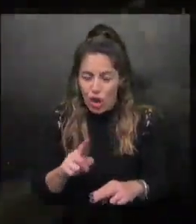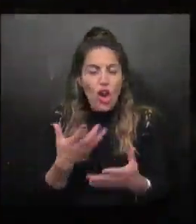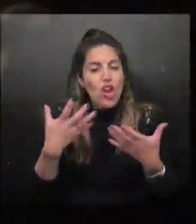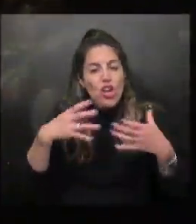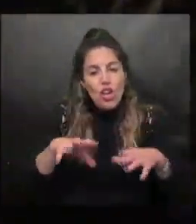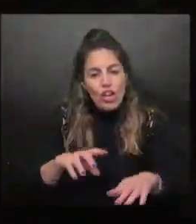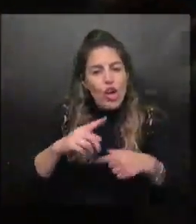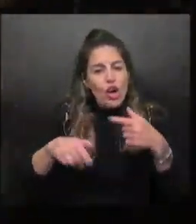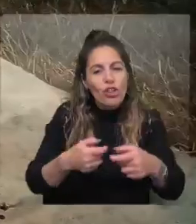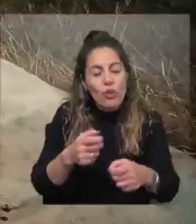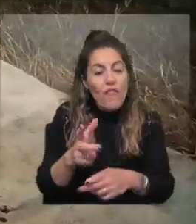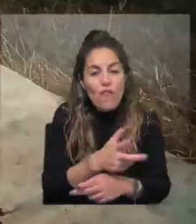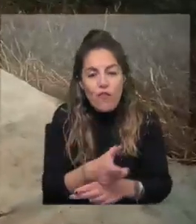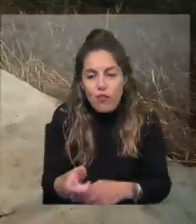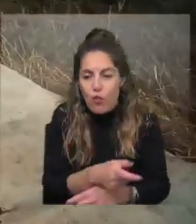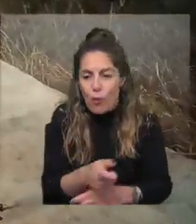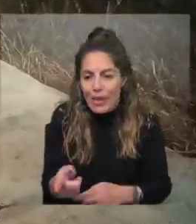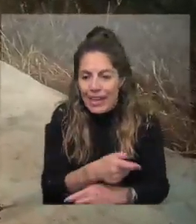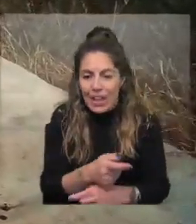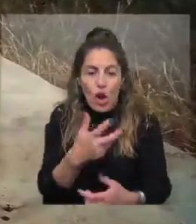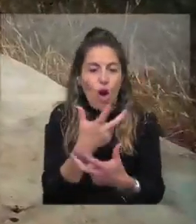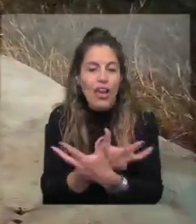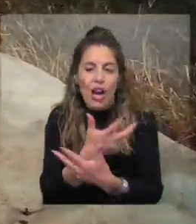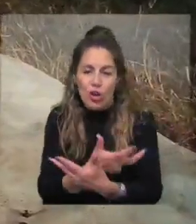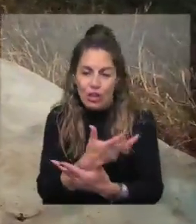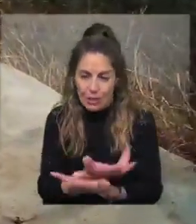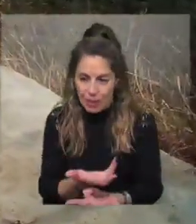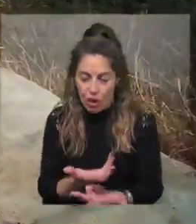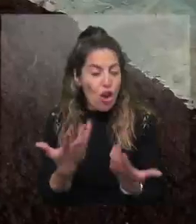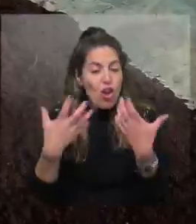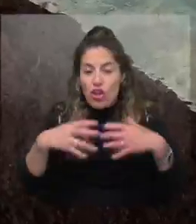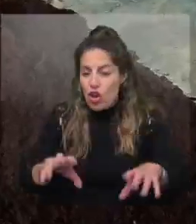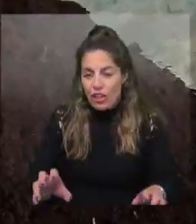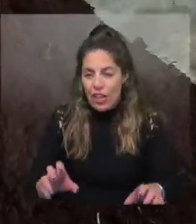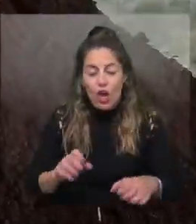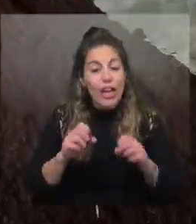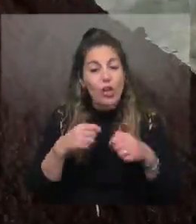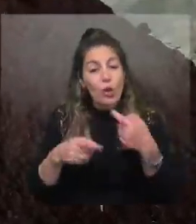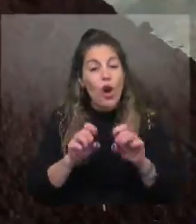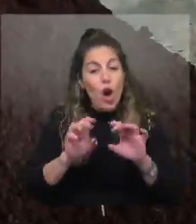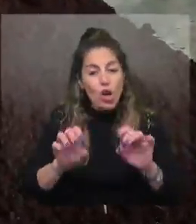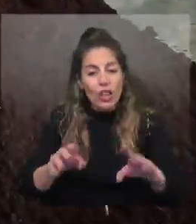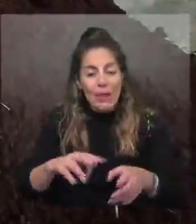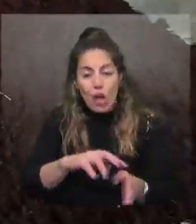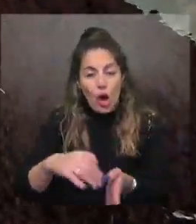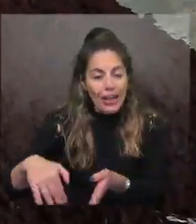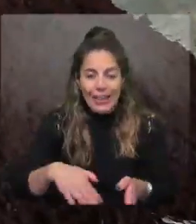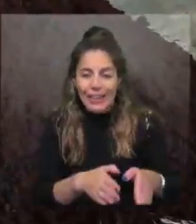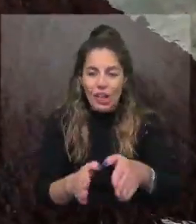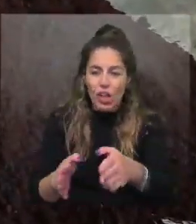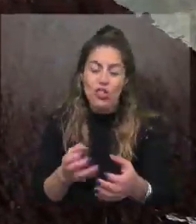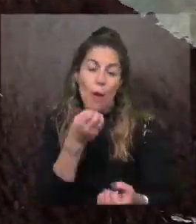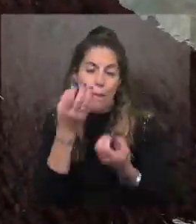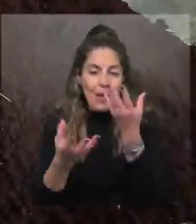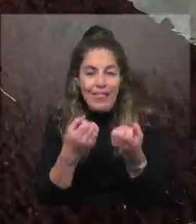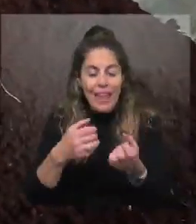que nos sigan fumigando con sus agroquímicos. No quiero que nos sigan contaminando ríos, arroyos, plantas y fuentes